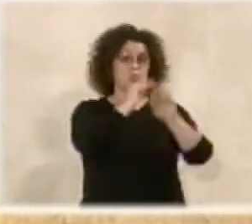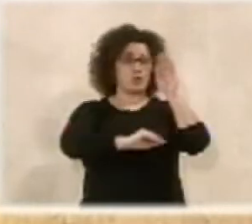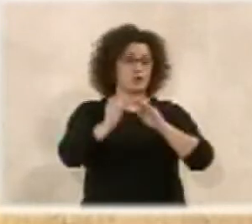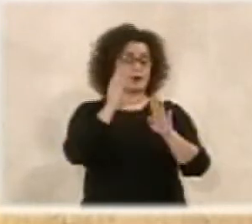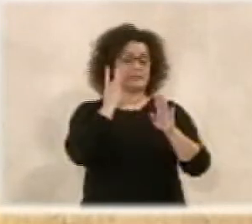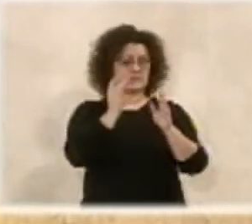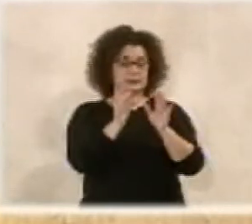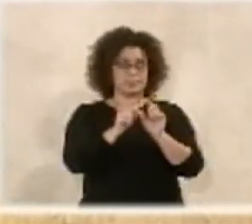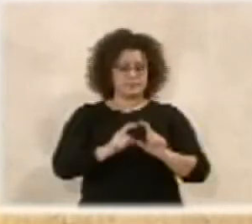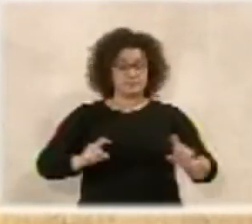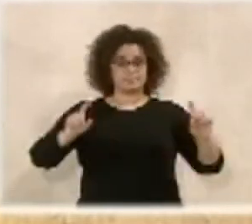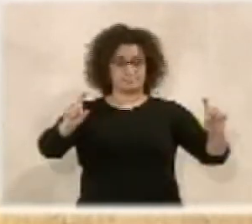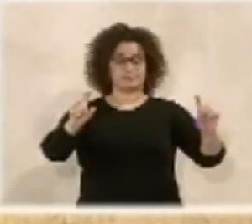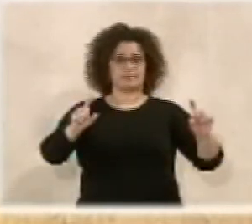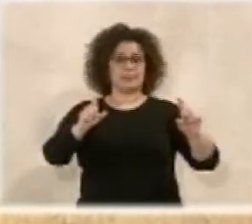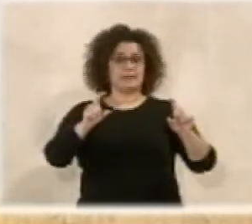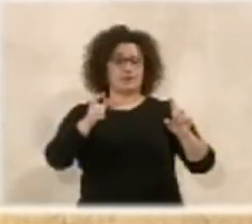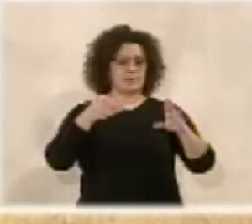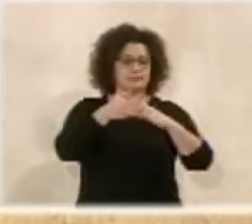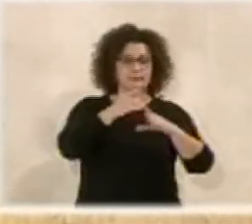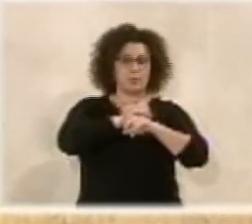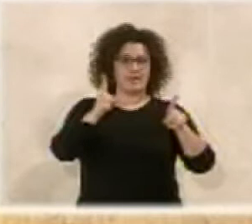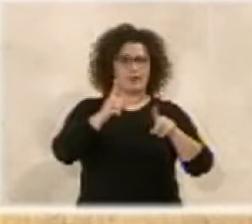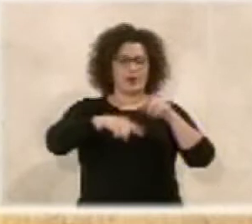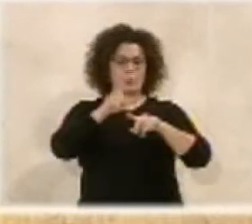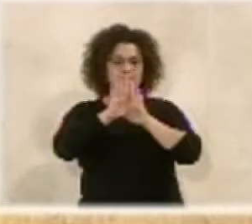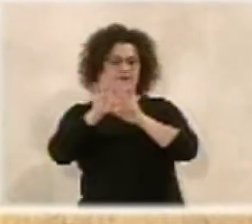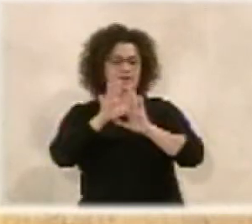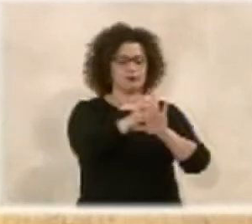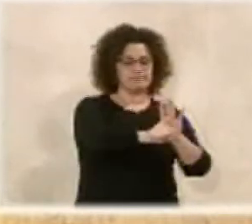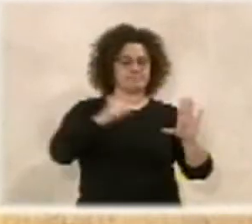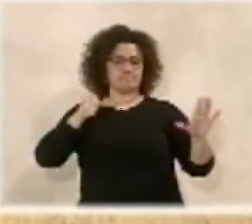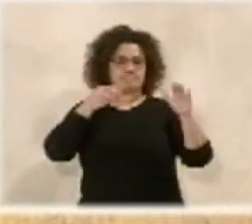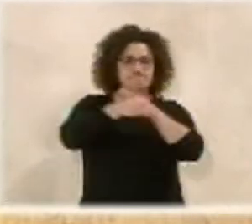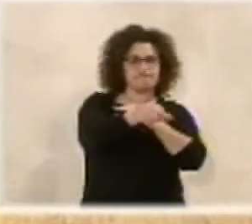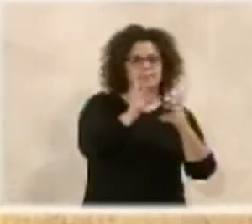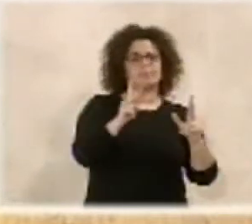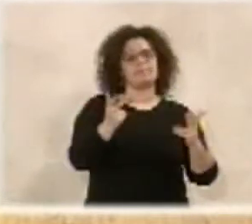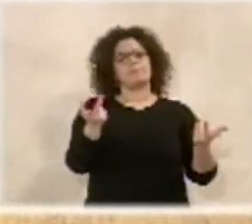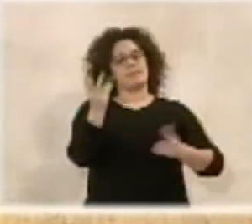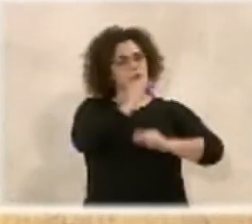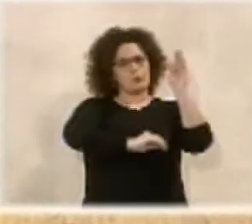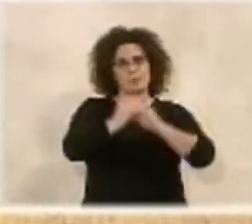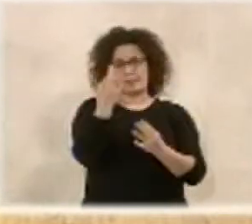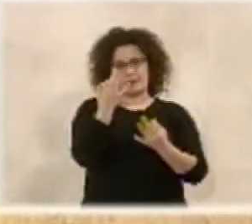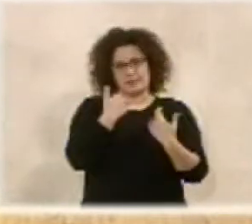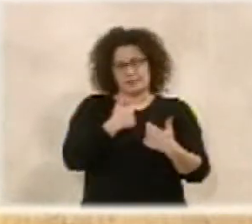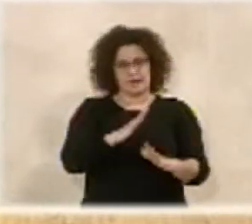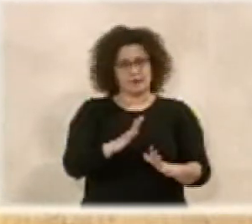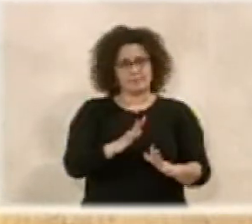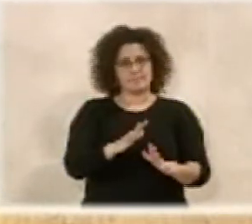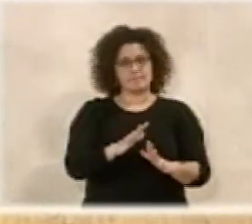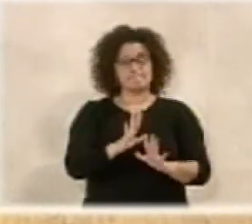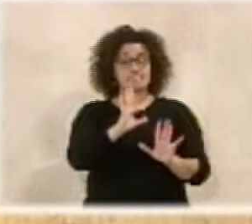zona, pero los vecinos quitan el precinto. En fin, lógicamente tenemos que darle una solución lo antes posible.